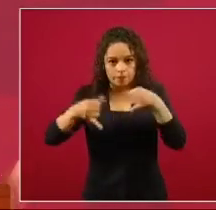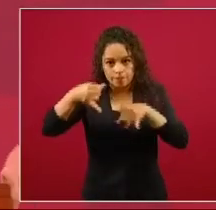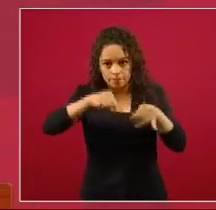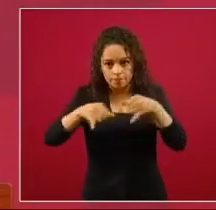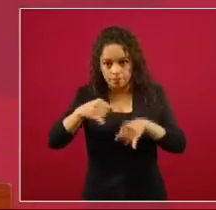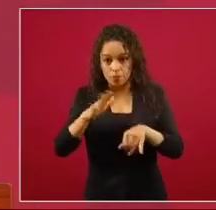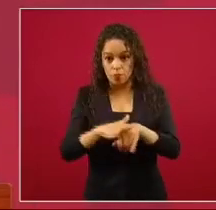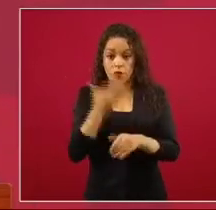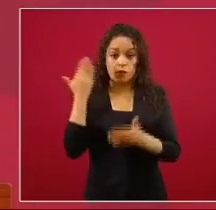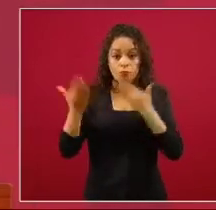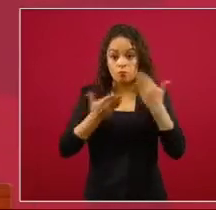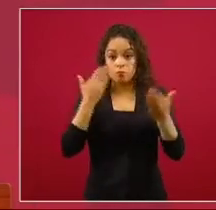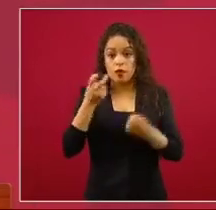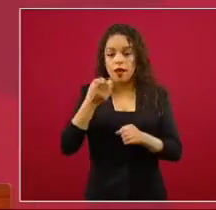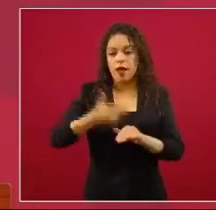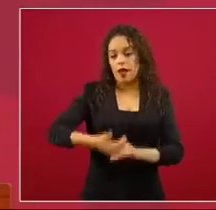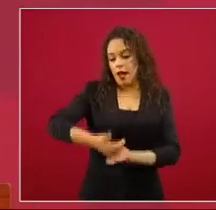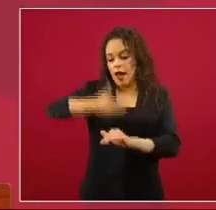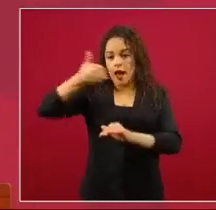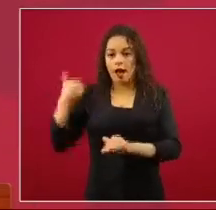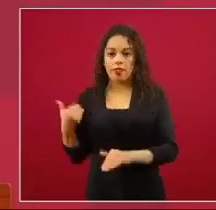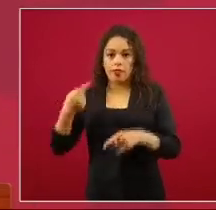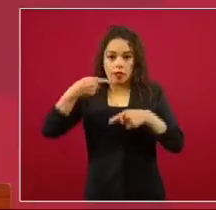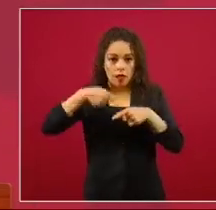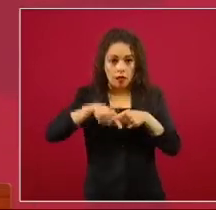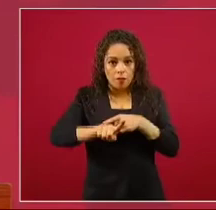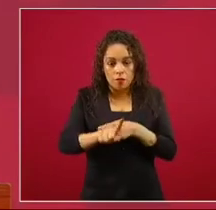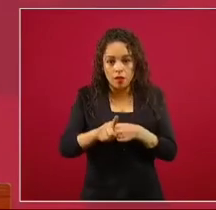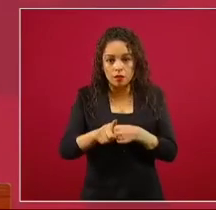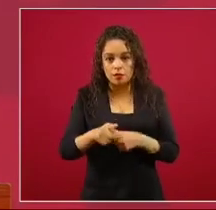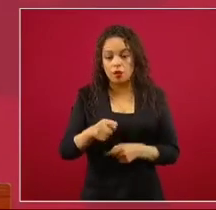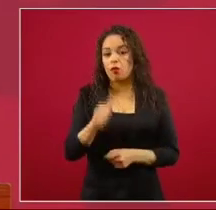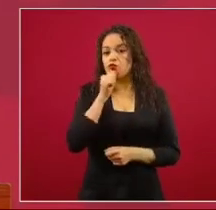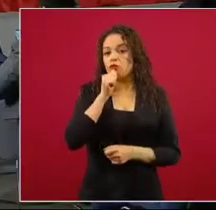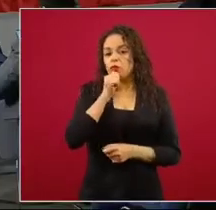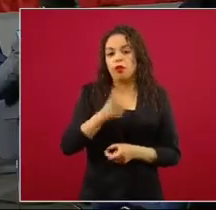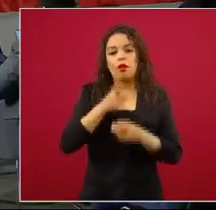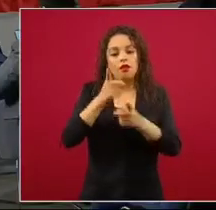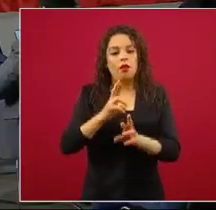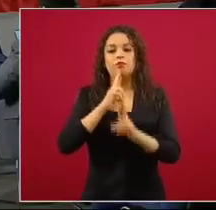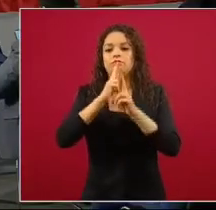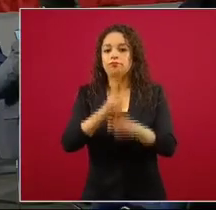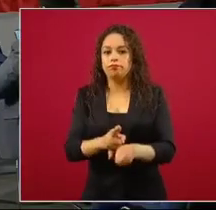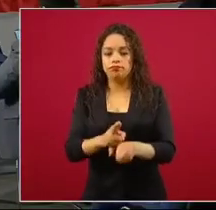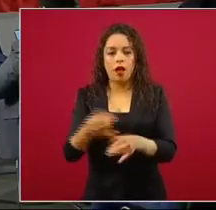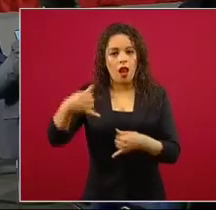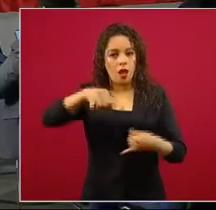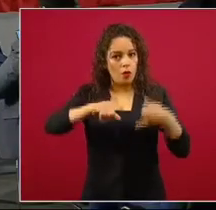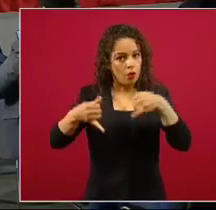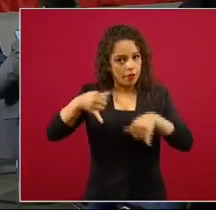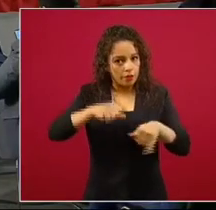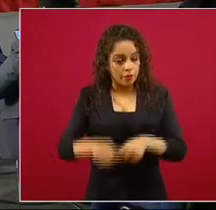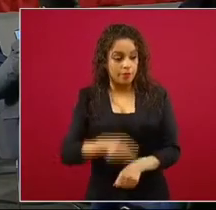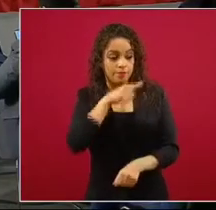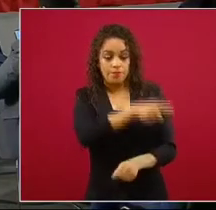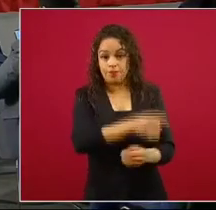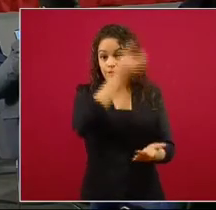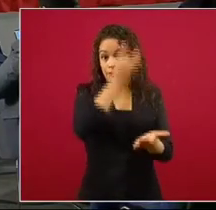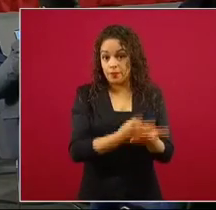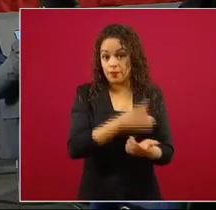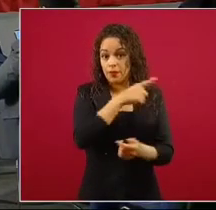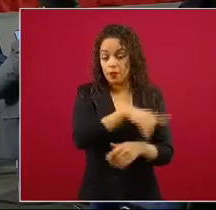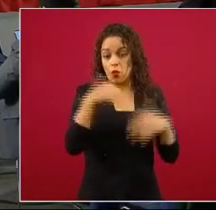contactos inicia antes de esperar el resultado del laboratorio. En un momento dado, cuando la persona potencialmente